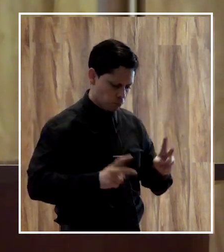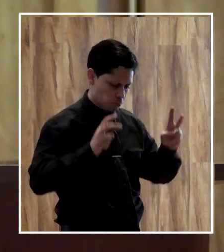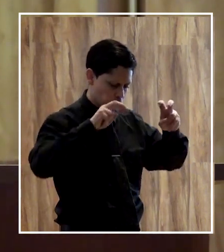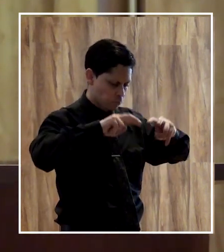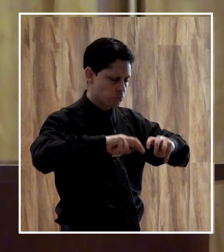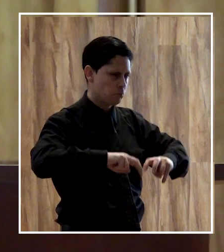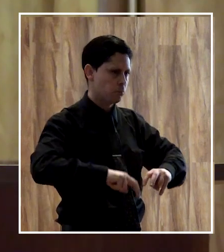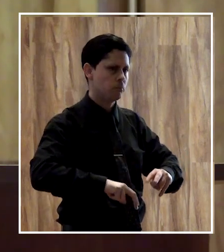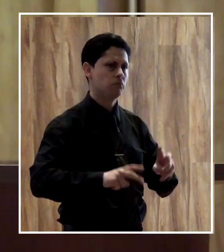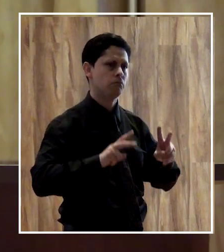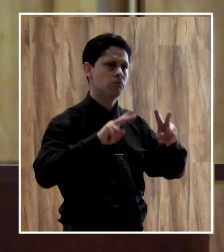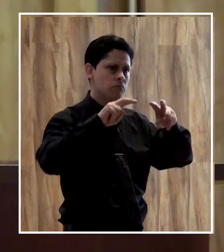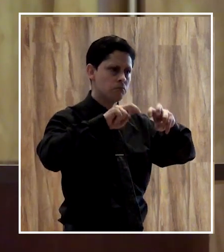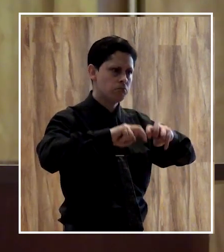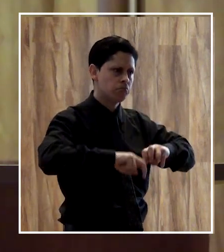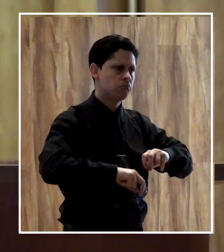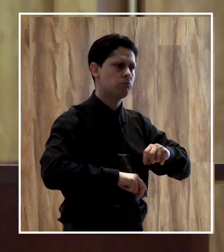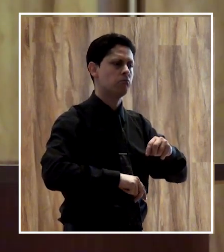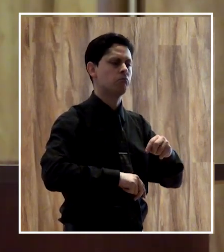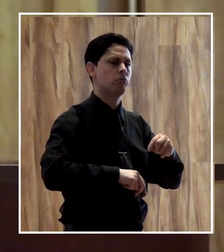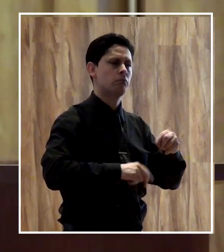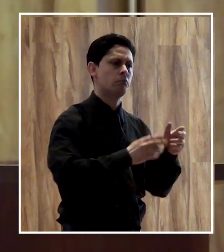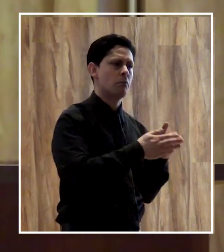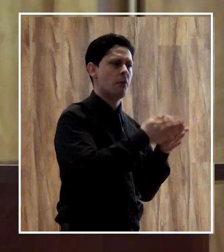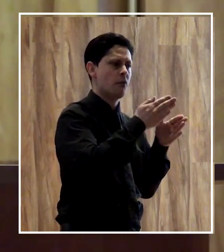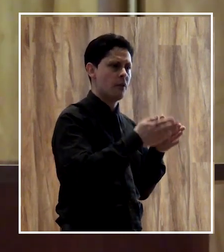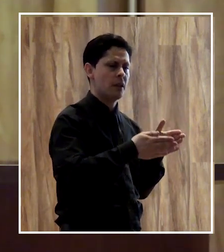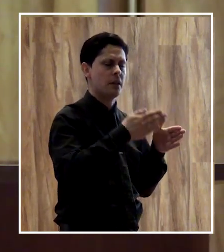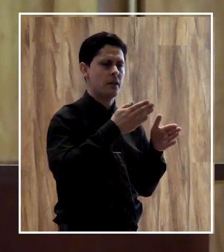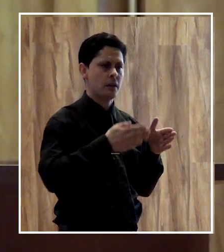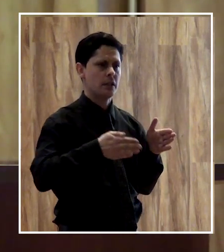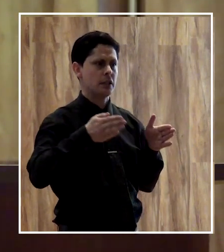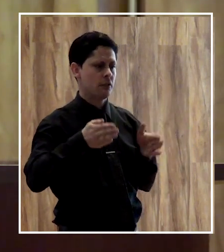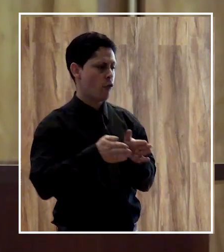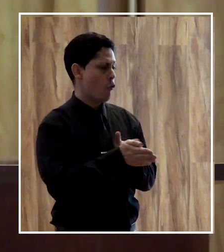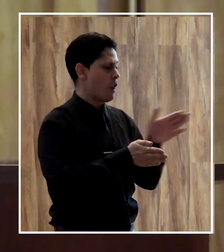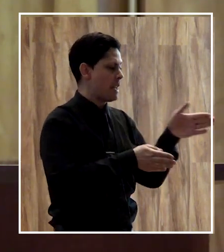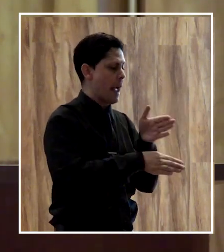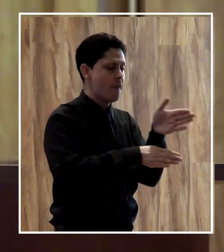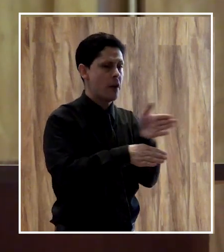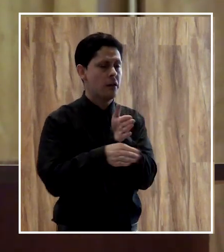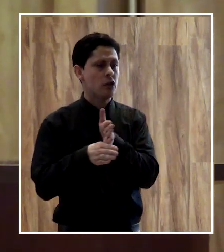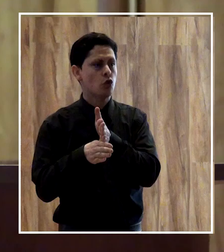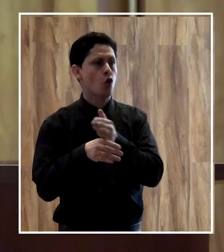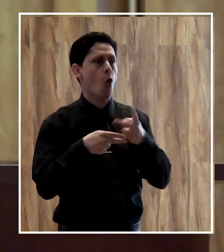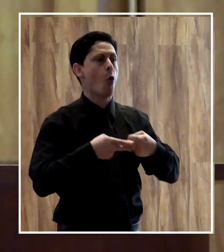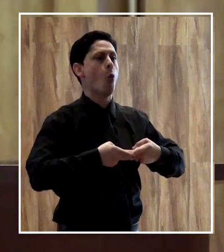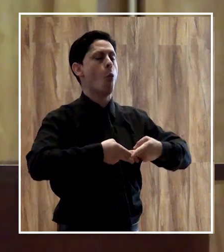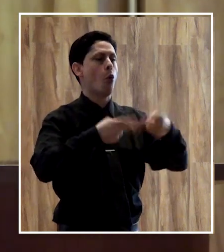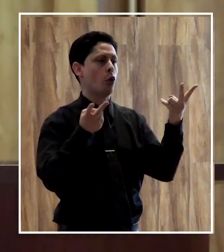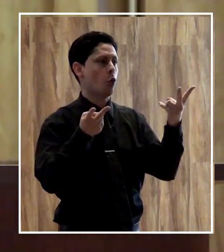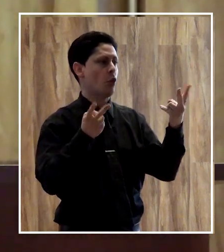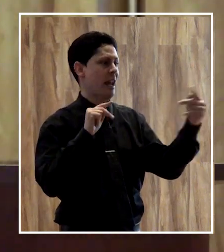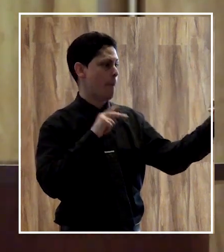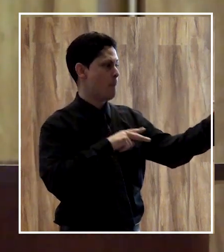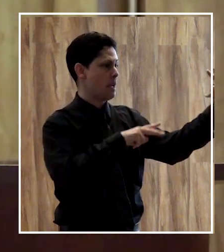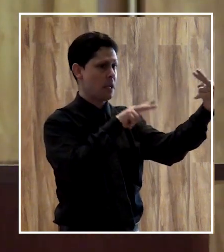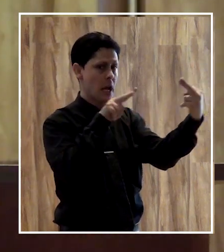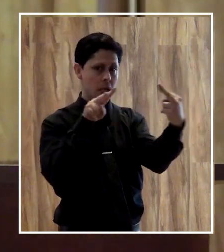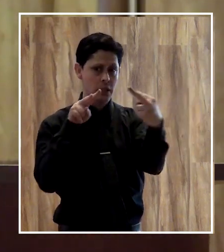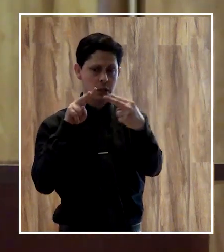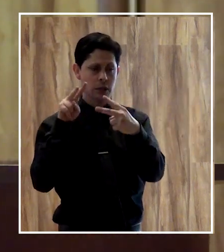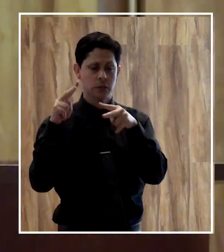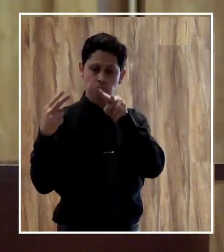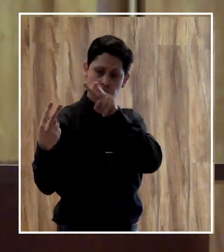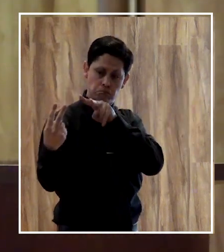Pero traía este bagaje de idas y venidas por el interior del sistema público y también las miradas que se podían